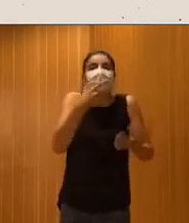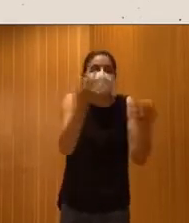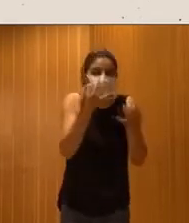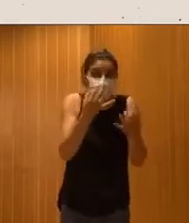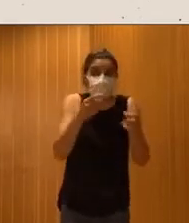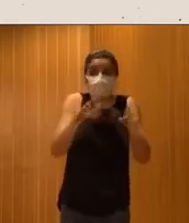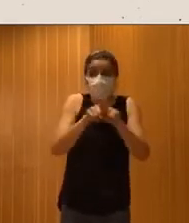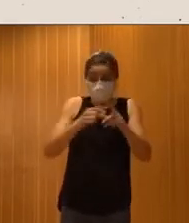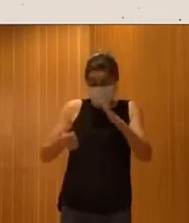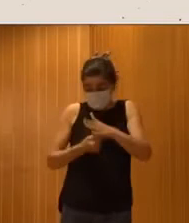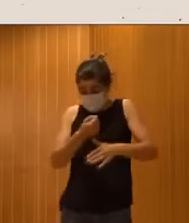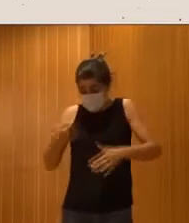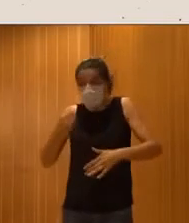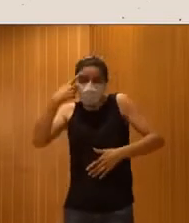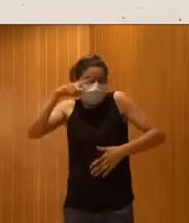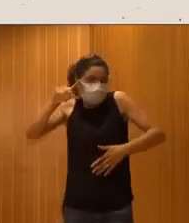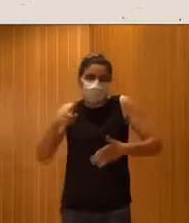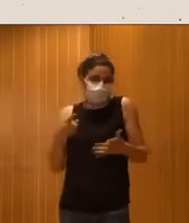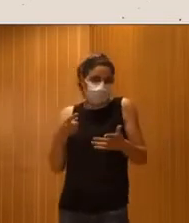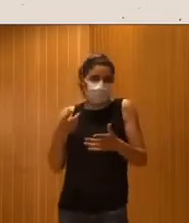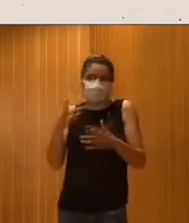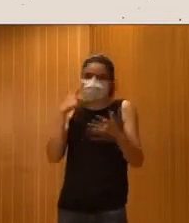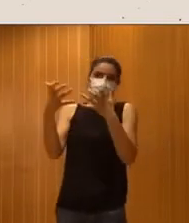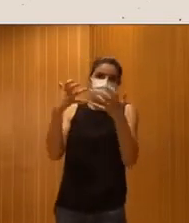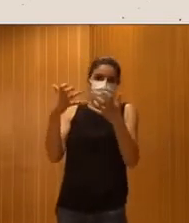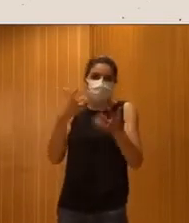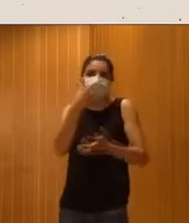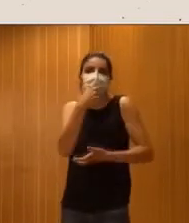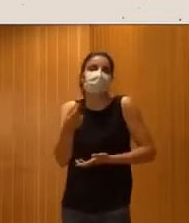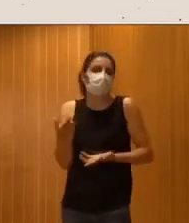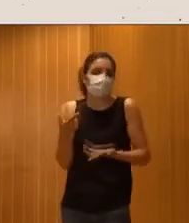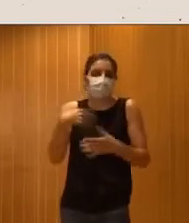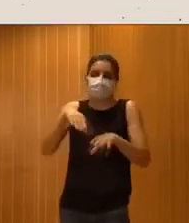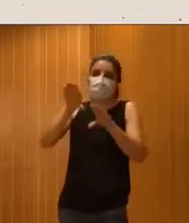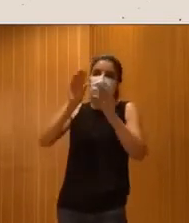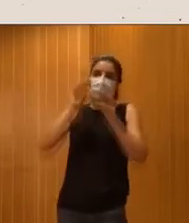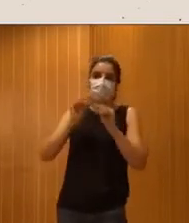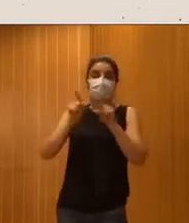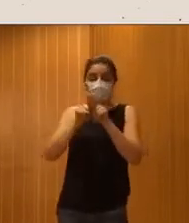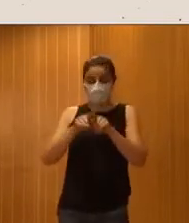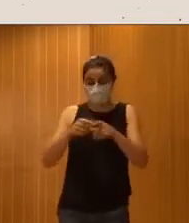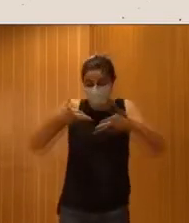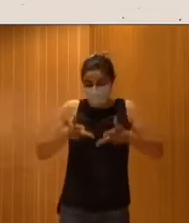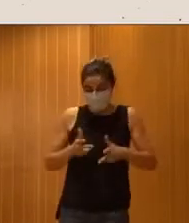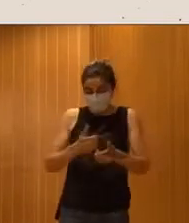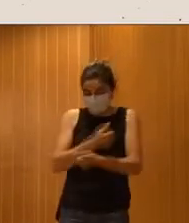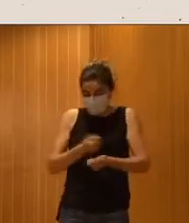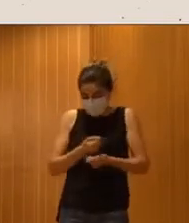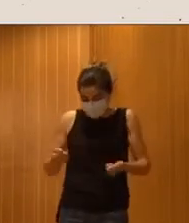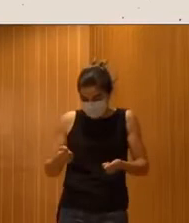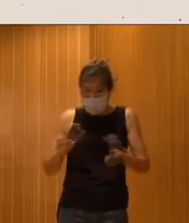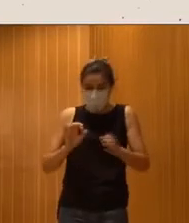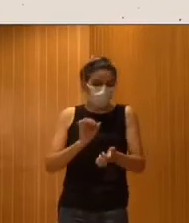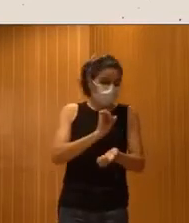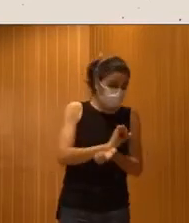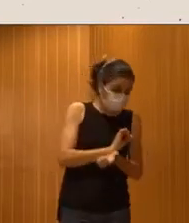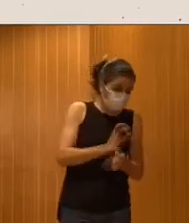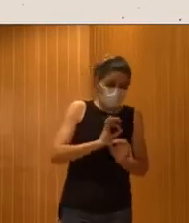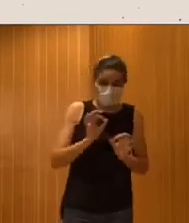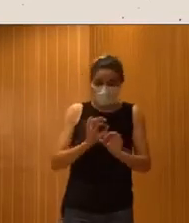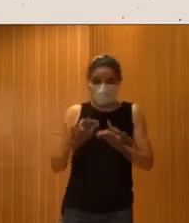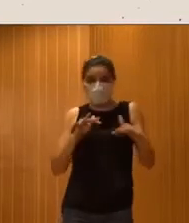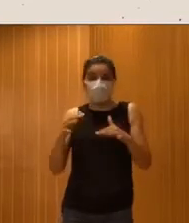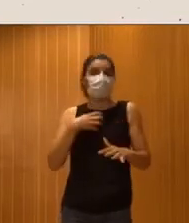sujeción mecánica, todos sabemos más o menos lo que es, todos lo vemos, ¿no? No es una cosa fácil, ¿no? O sea, me atas a la silla, me pones algo delante para que no me pueda mover,